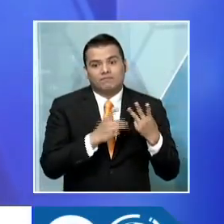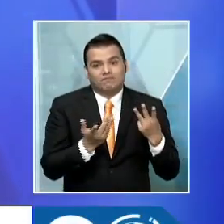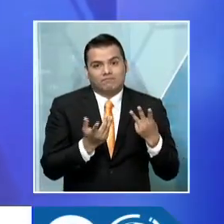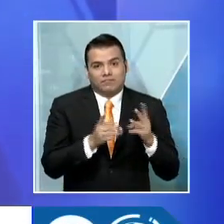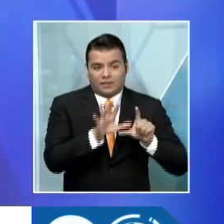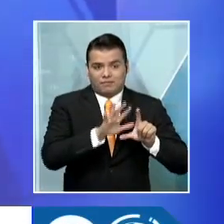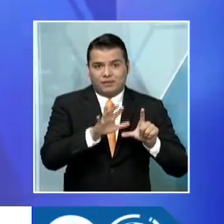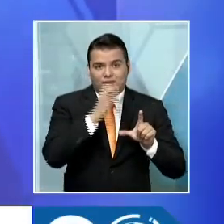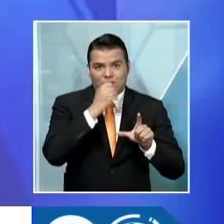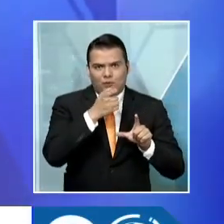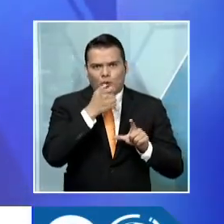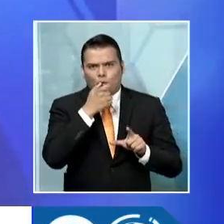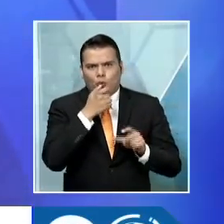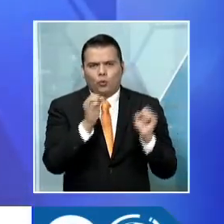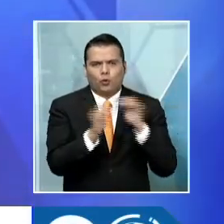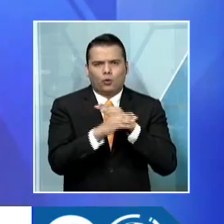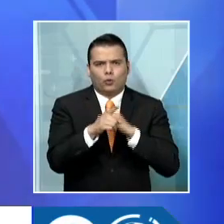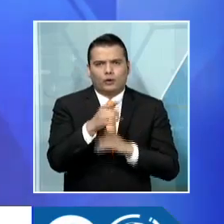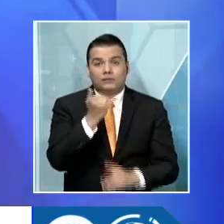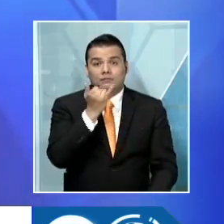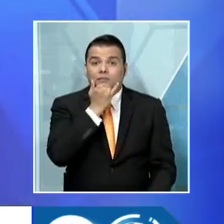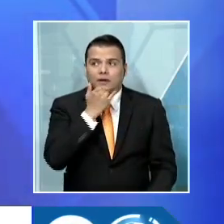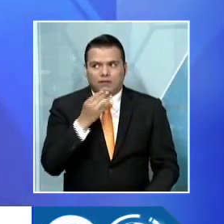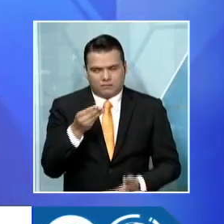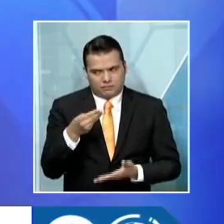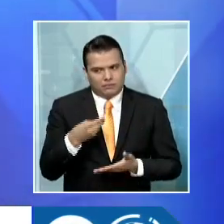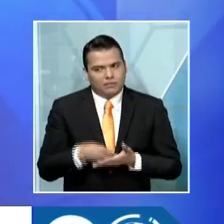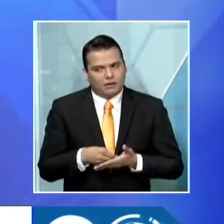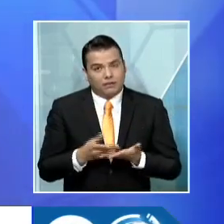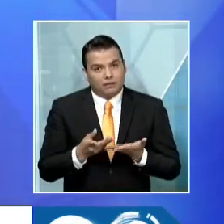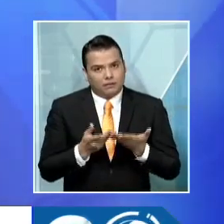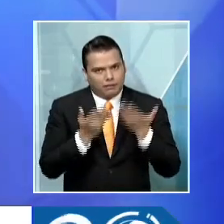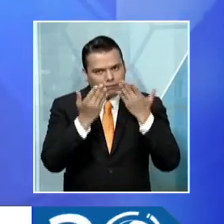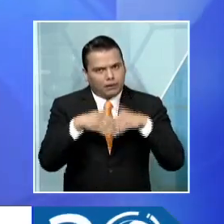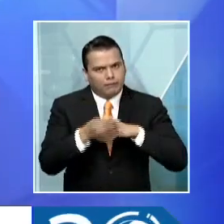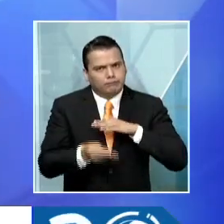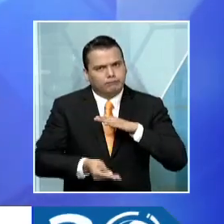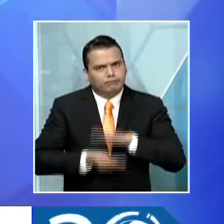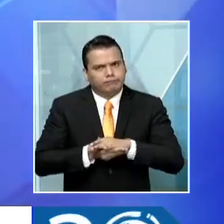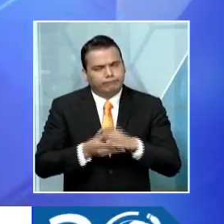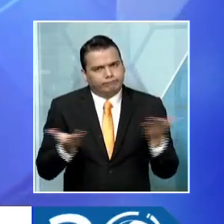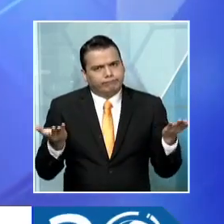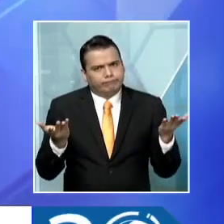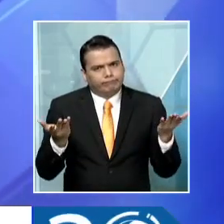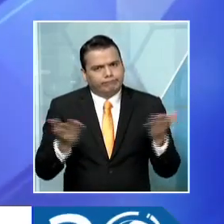Polémica por video que pone en evidencia acto de corrupción de un agente de tránsito en Cali.